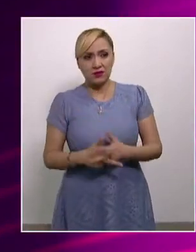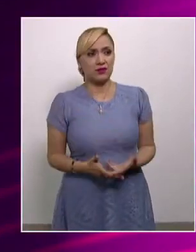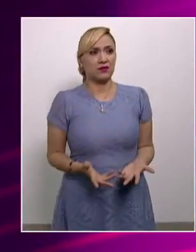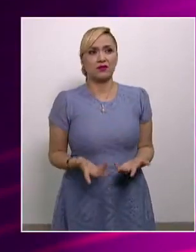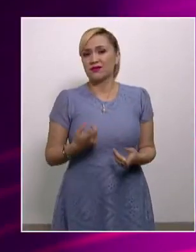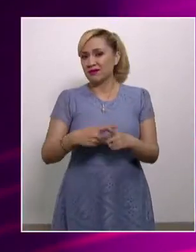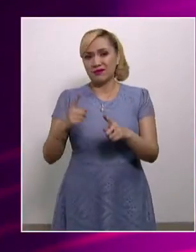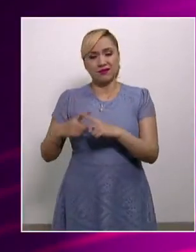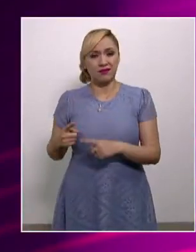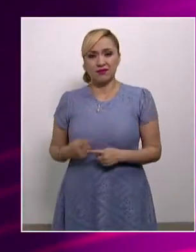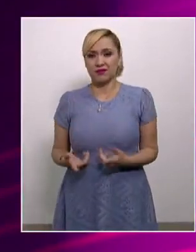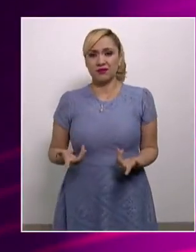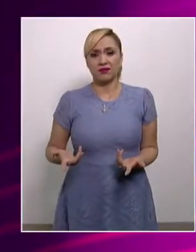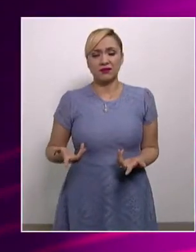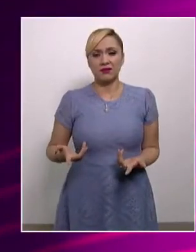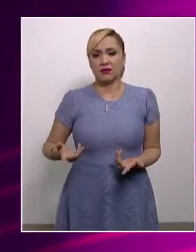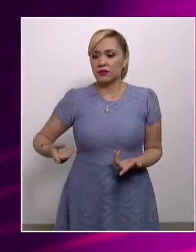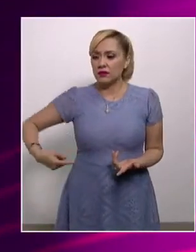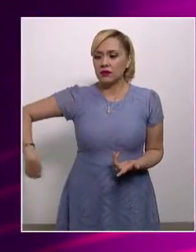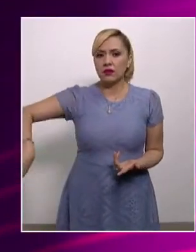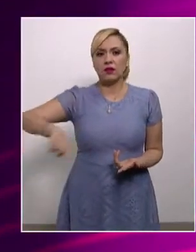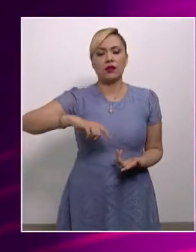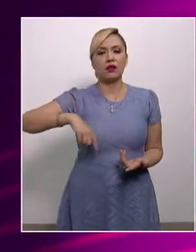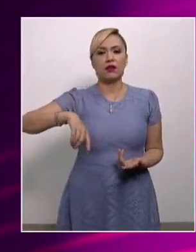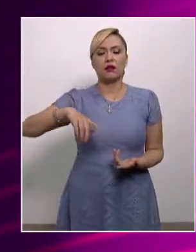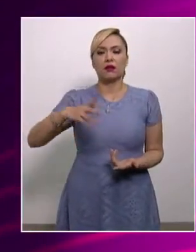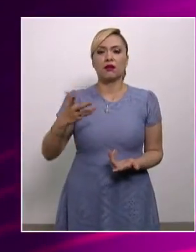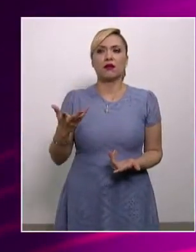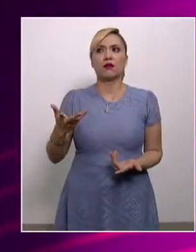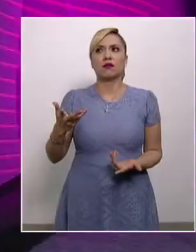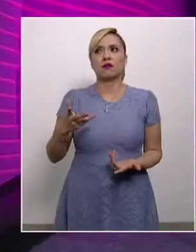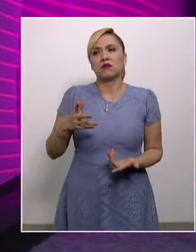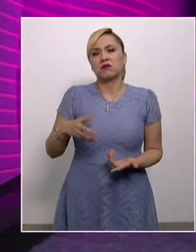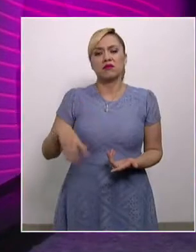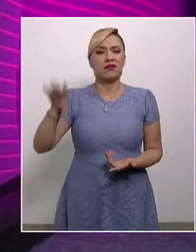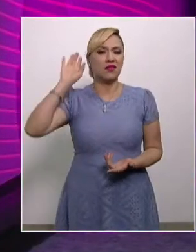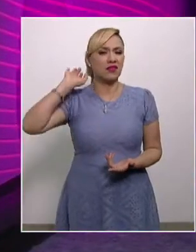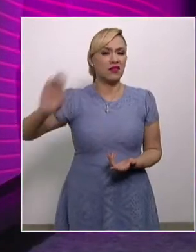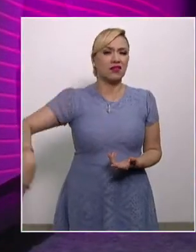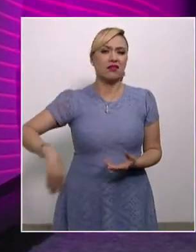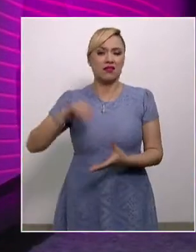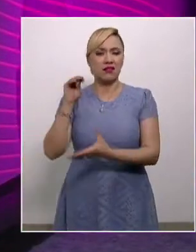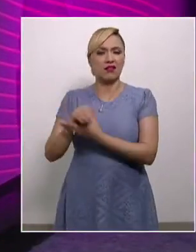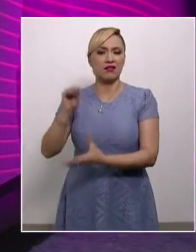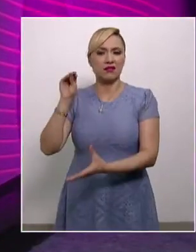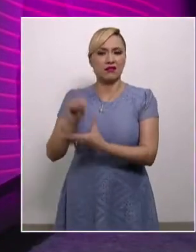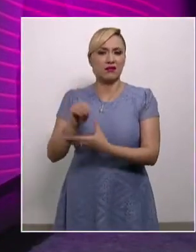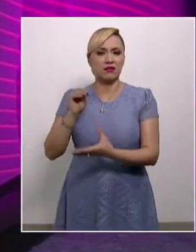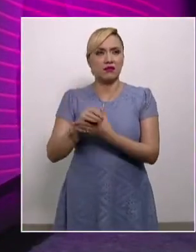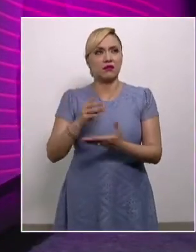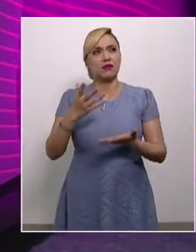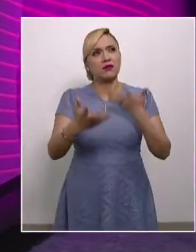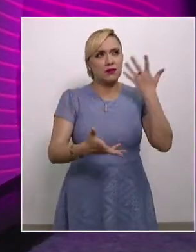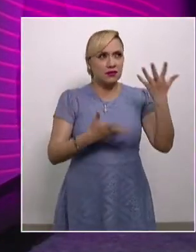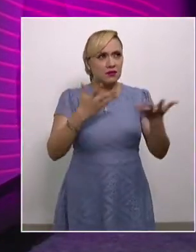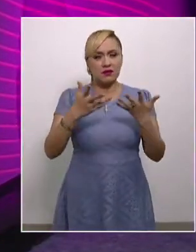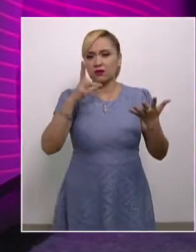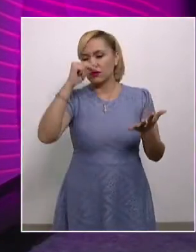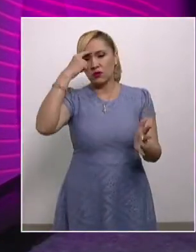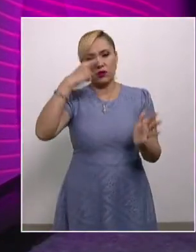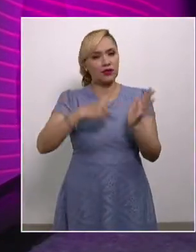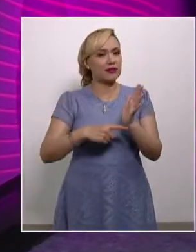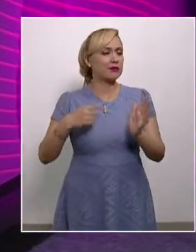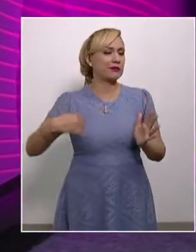otro, y ellos o ellas la repiten, o sea, la instancia repite esa misma violencia, no